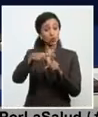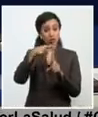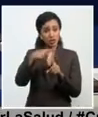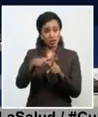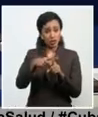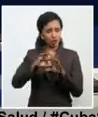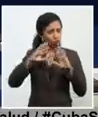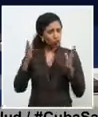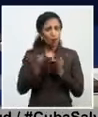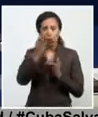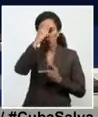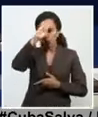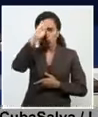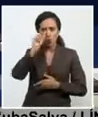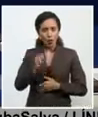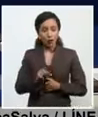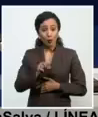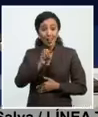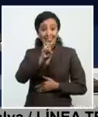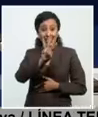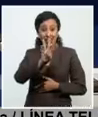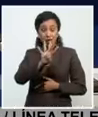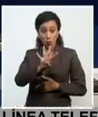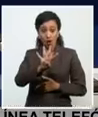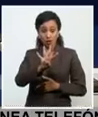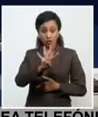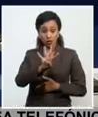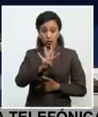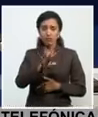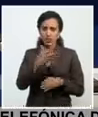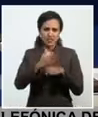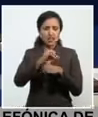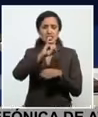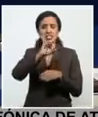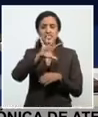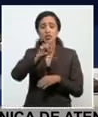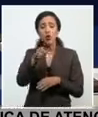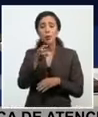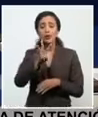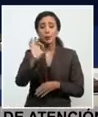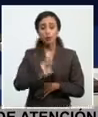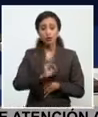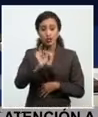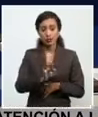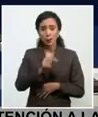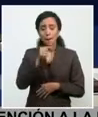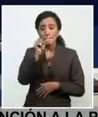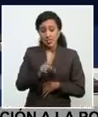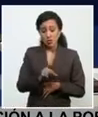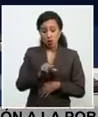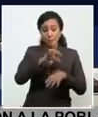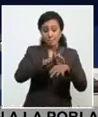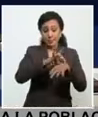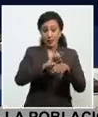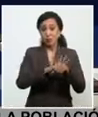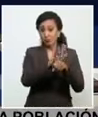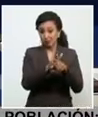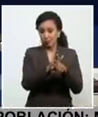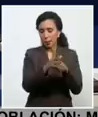cubanos, 34, o sea, el 65,3%, son contactos de casos confirmados